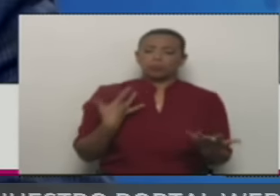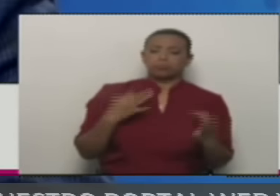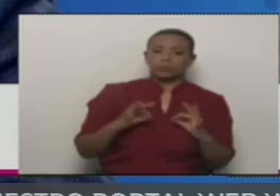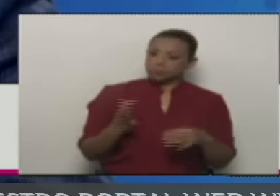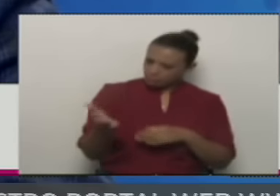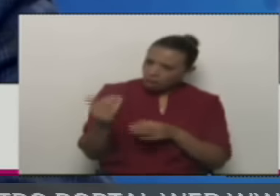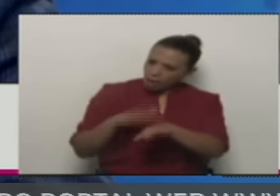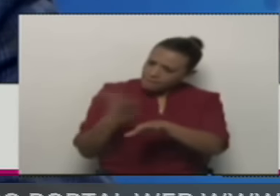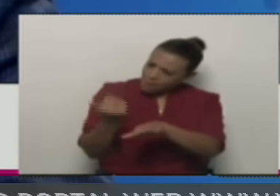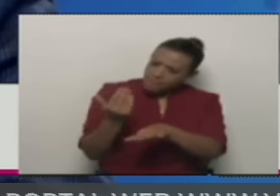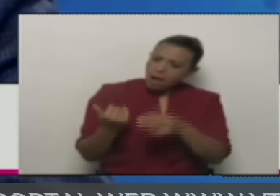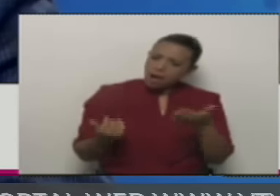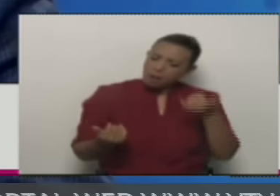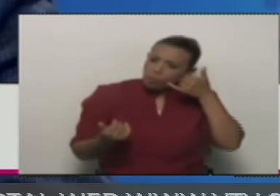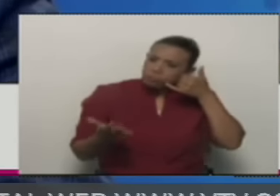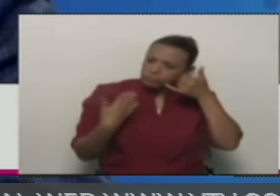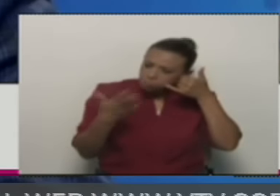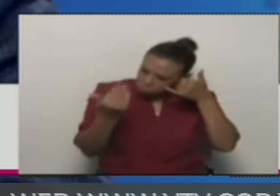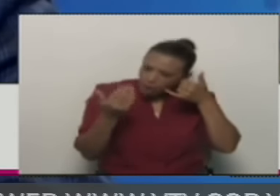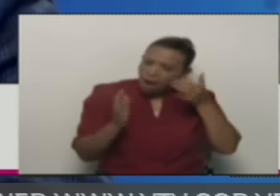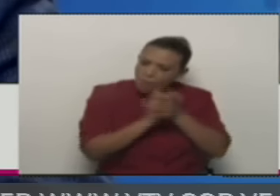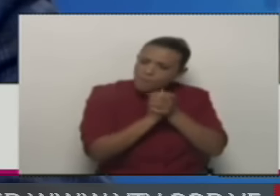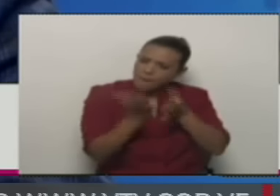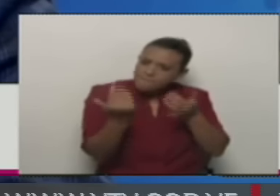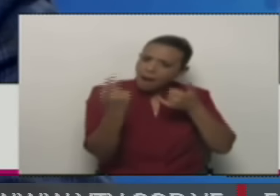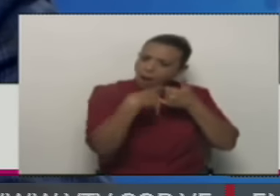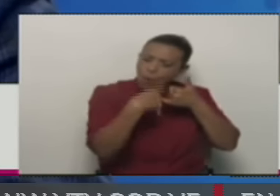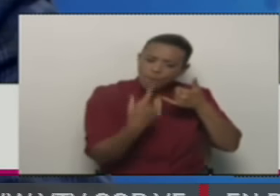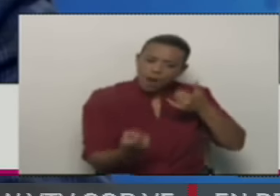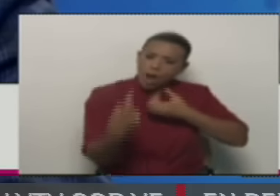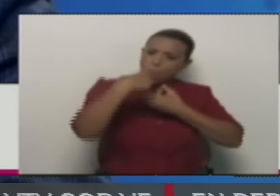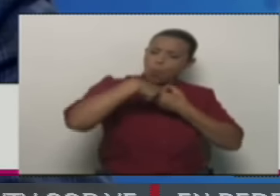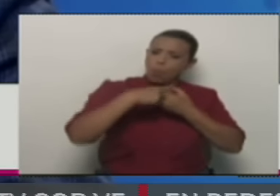Llámenlo. Y llámenlo. Y llámenlo.